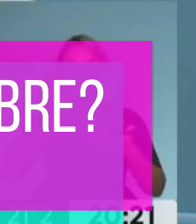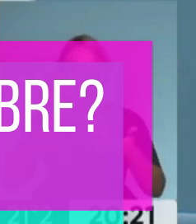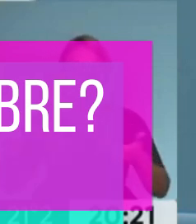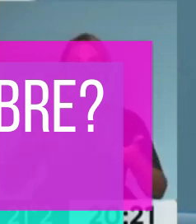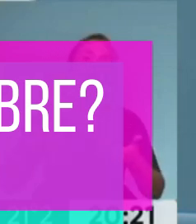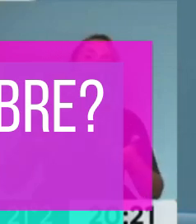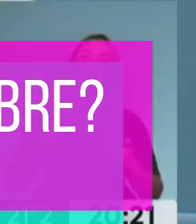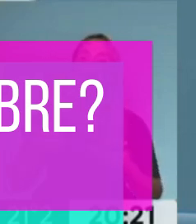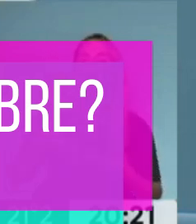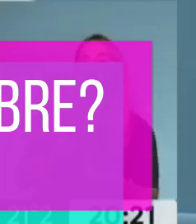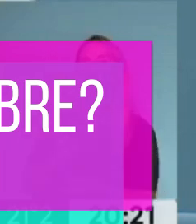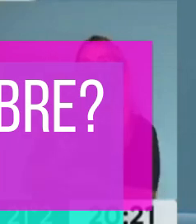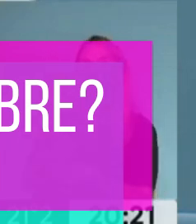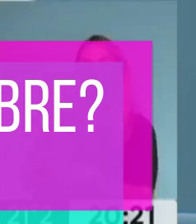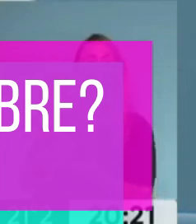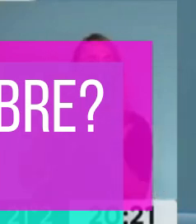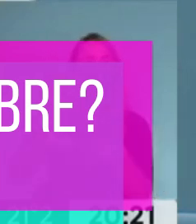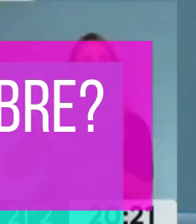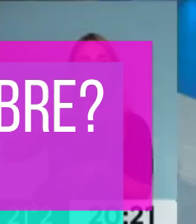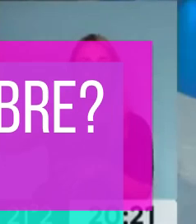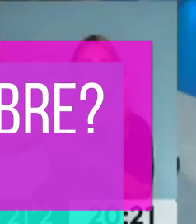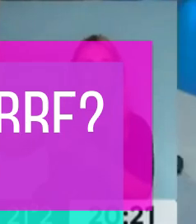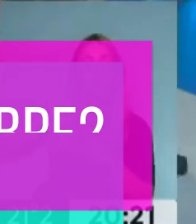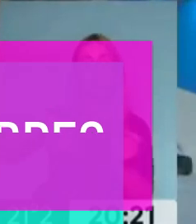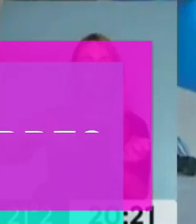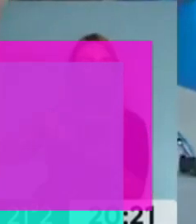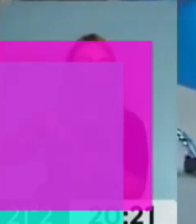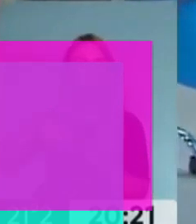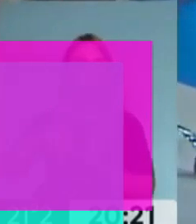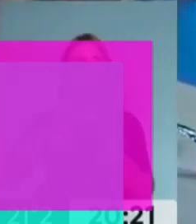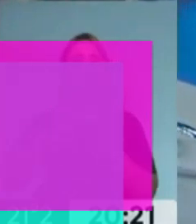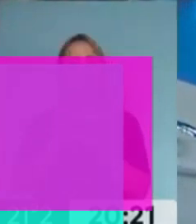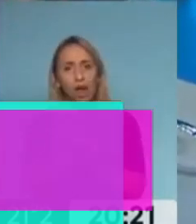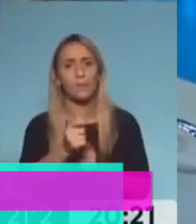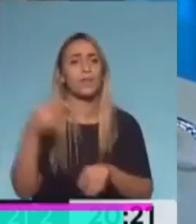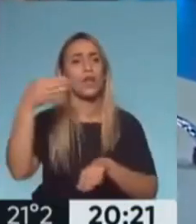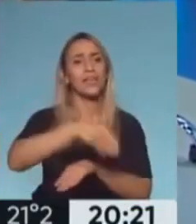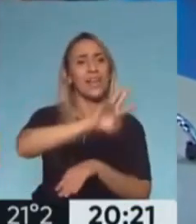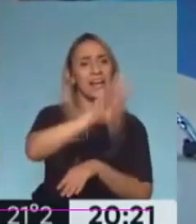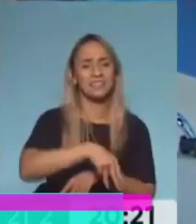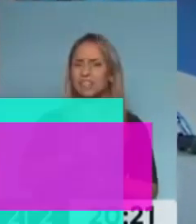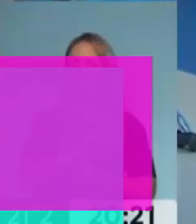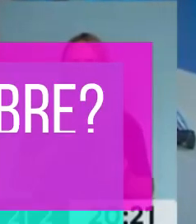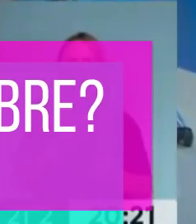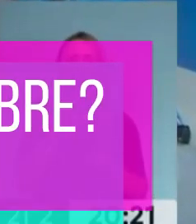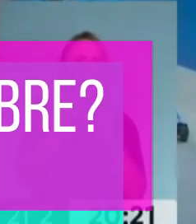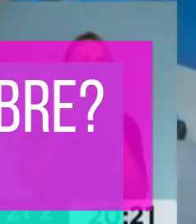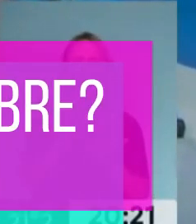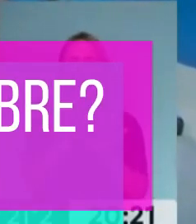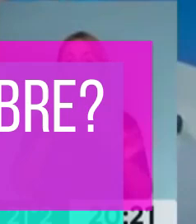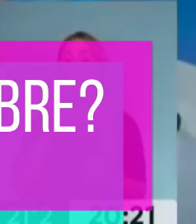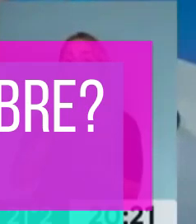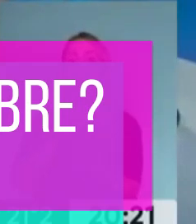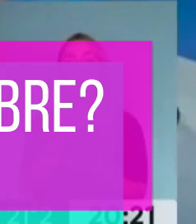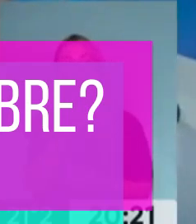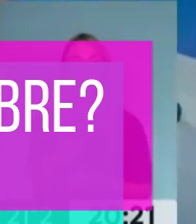alcanzar el proceso inflacionario y se pagaron 2 plus de 1.500 pesos. En junio se actualizaron los haberes en un